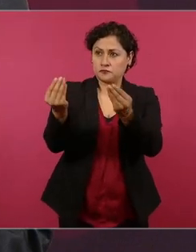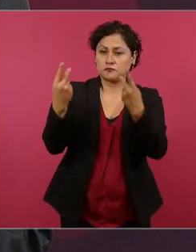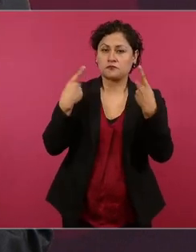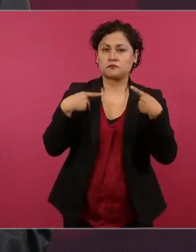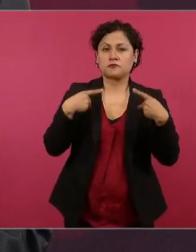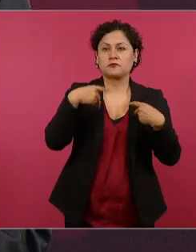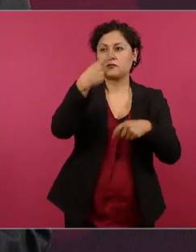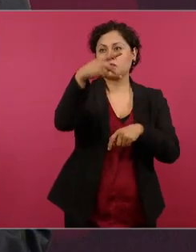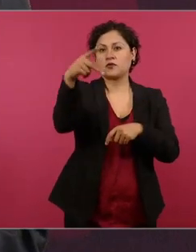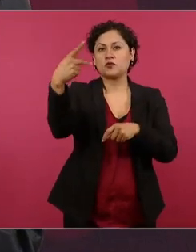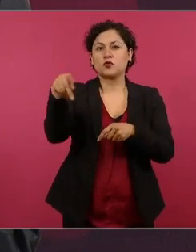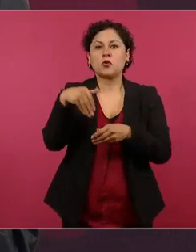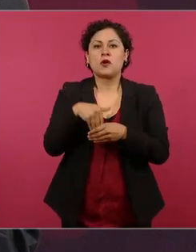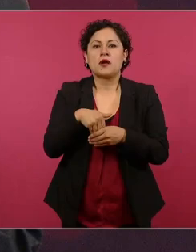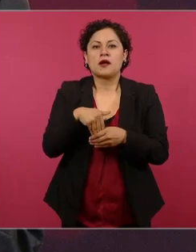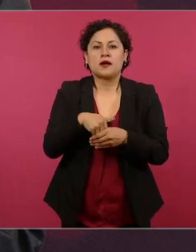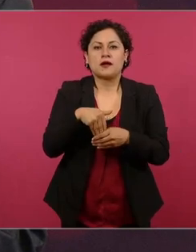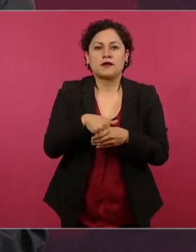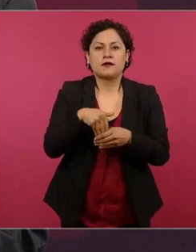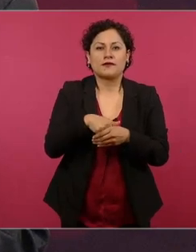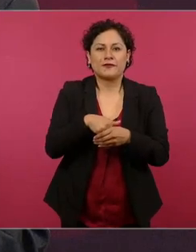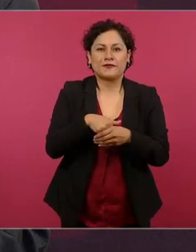ahora tienen para viajar,